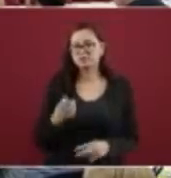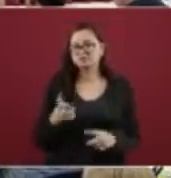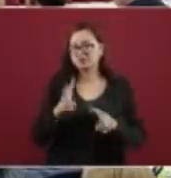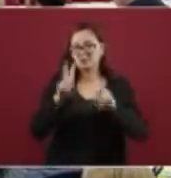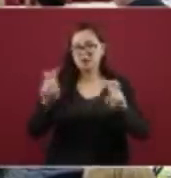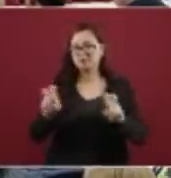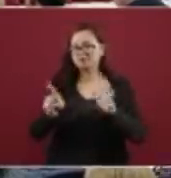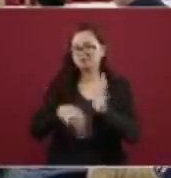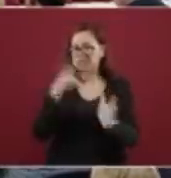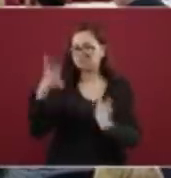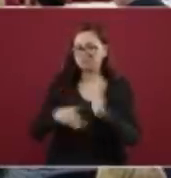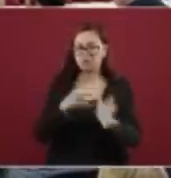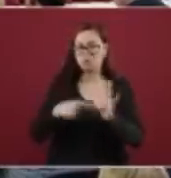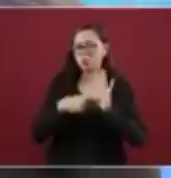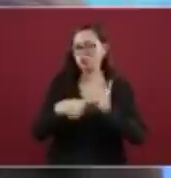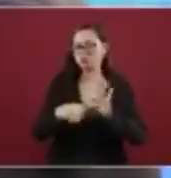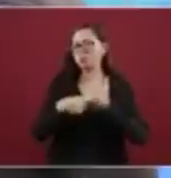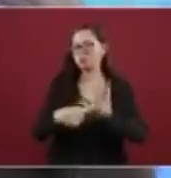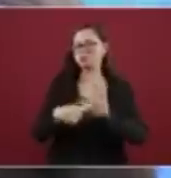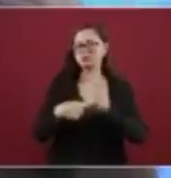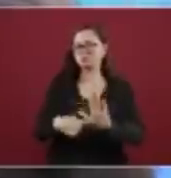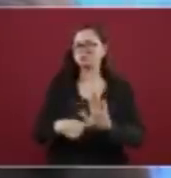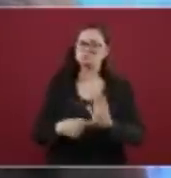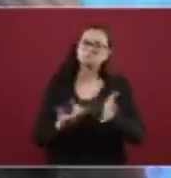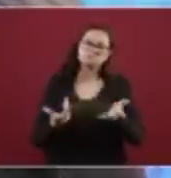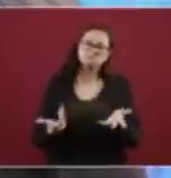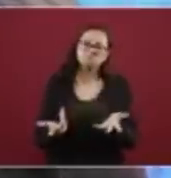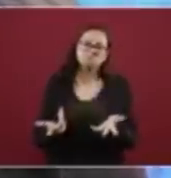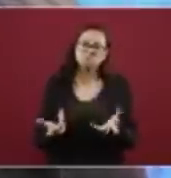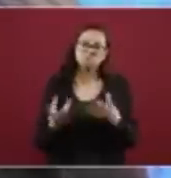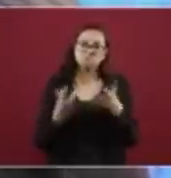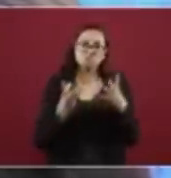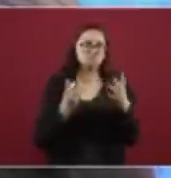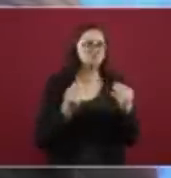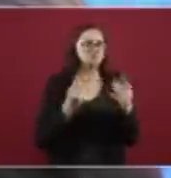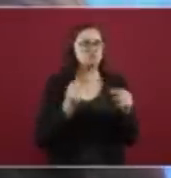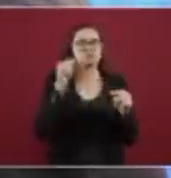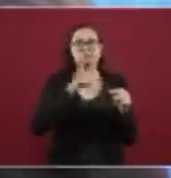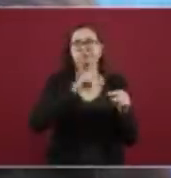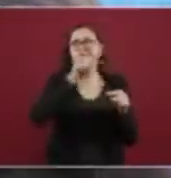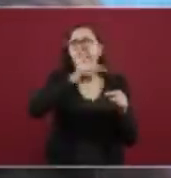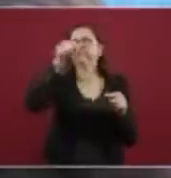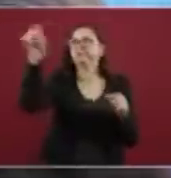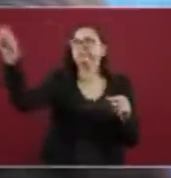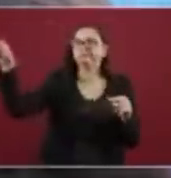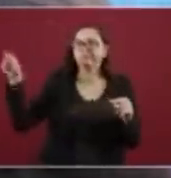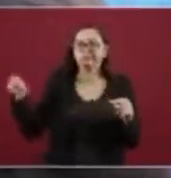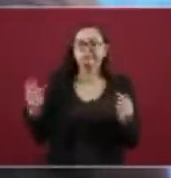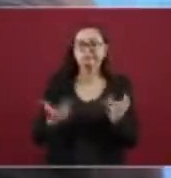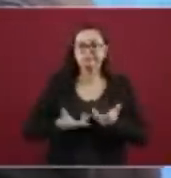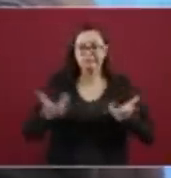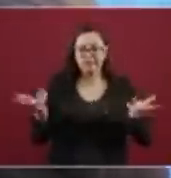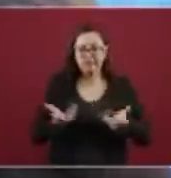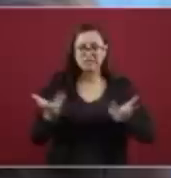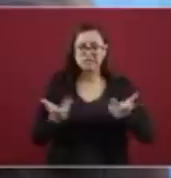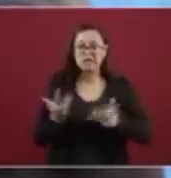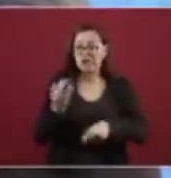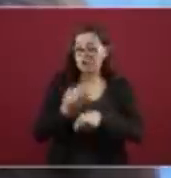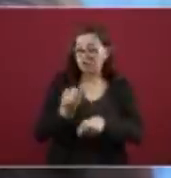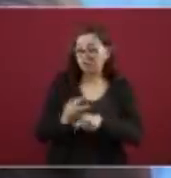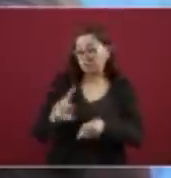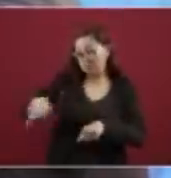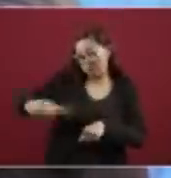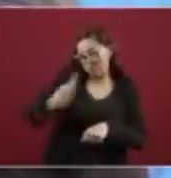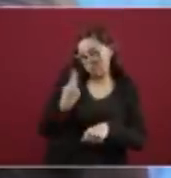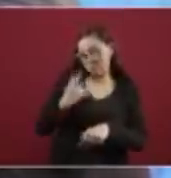siempre porque pues tiene que ver con las acciones que se llevan a cabo, pero ahora como sale el tema